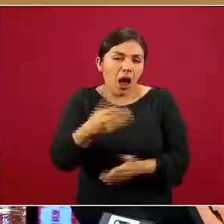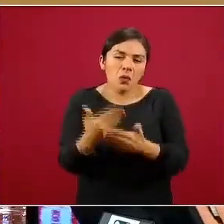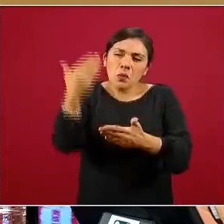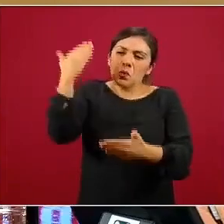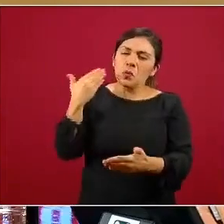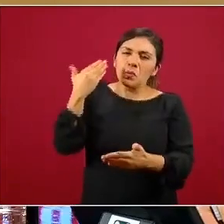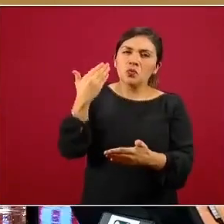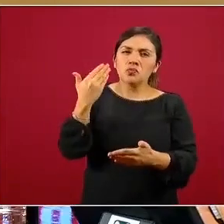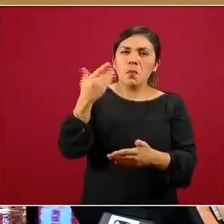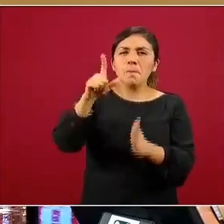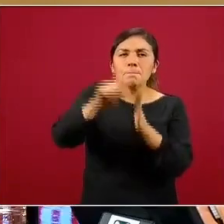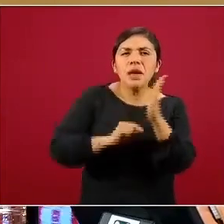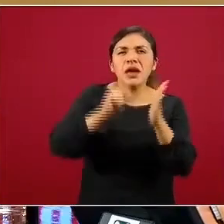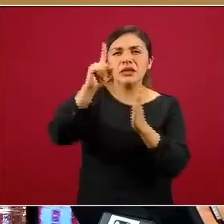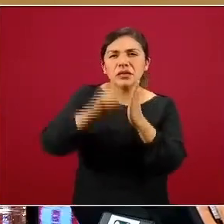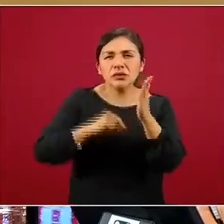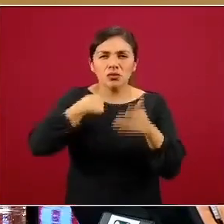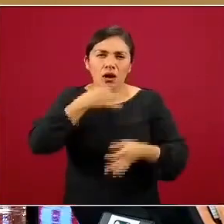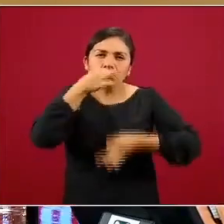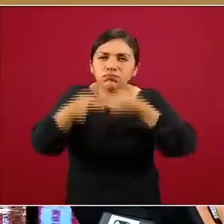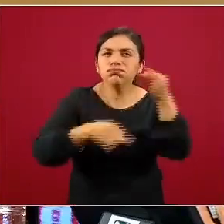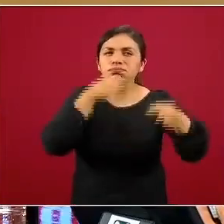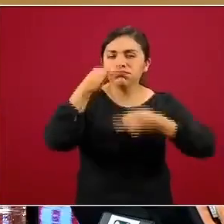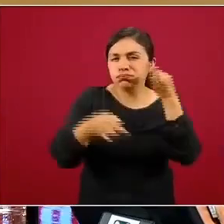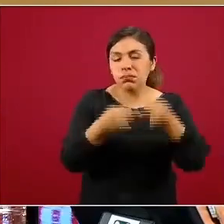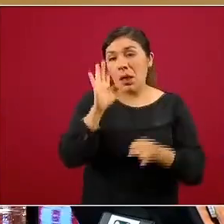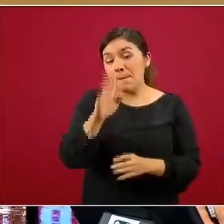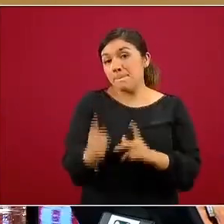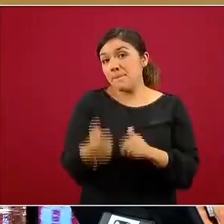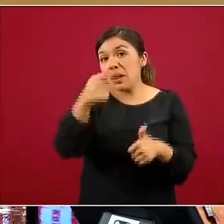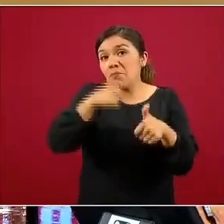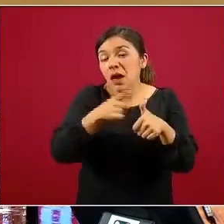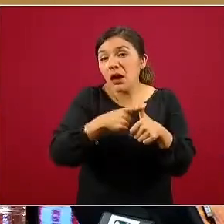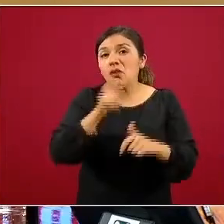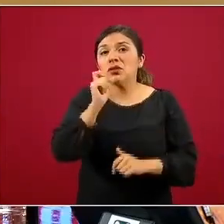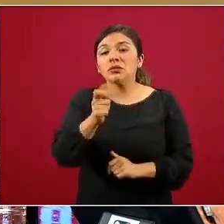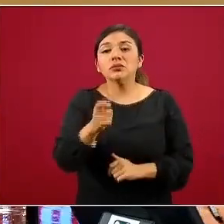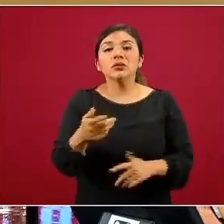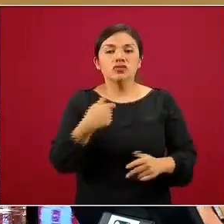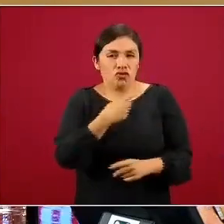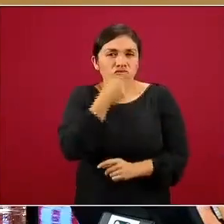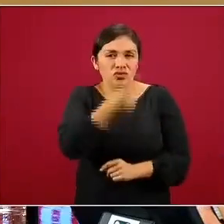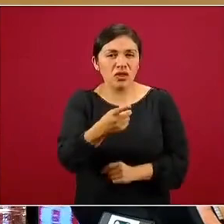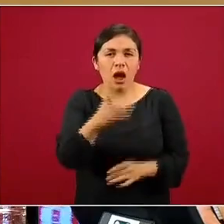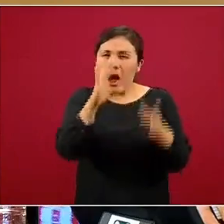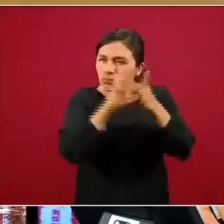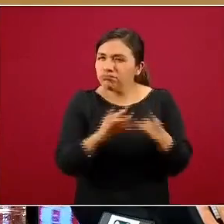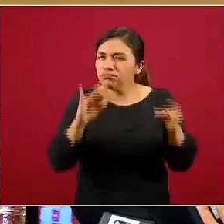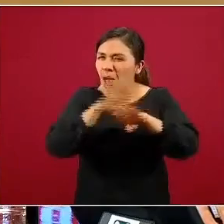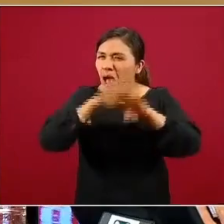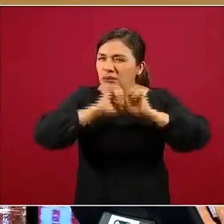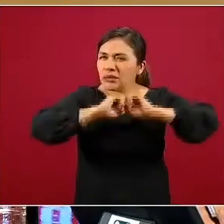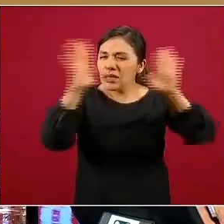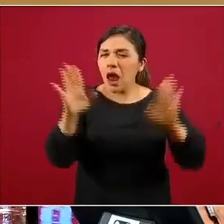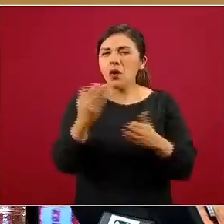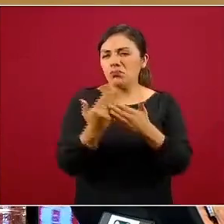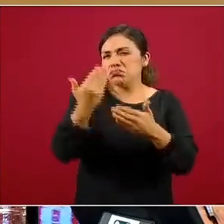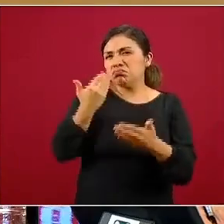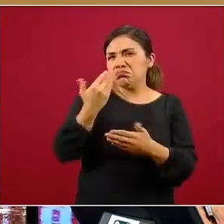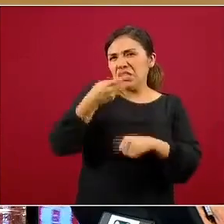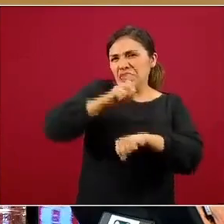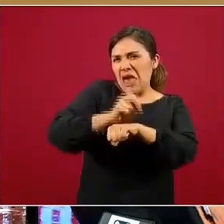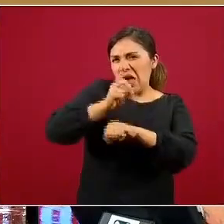hace ya varios meses y que aquí lo hemos comentado. Lo primero, que lo comentamos detalladamente hace